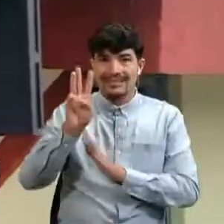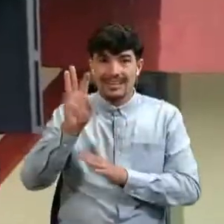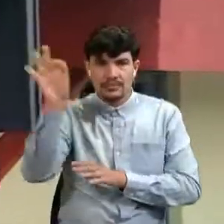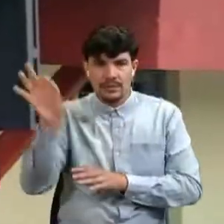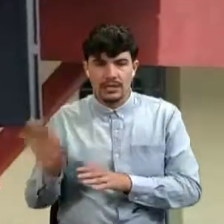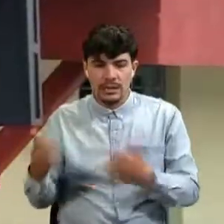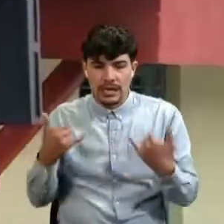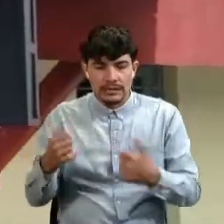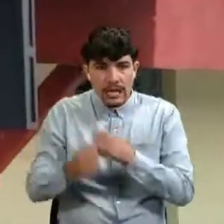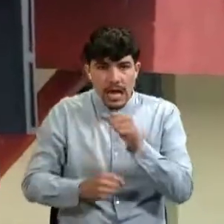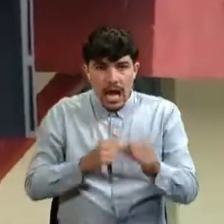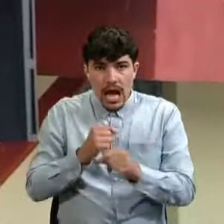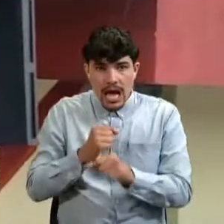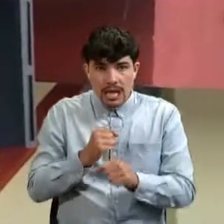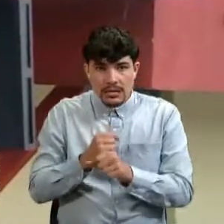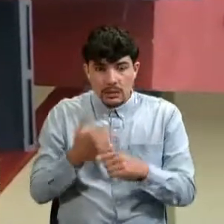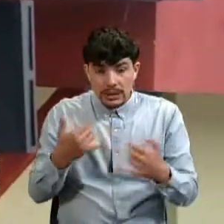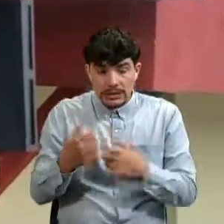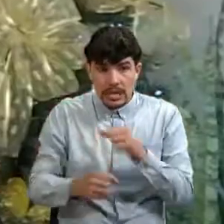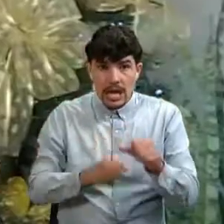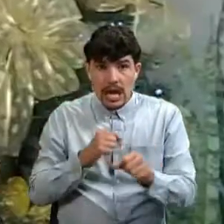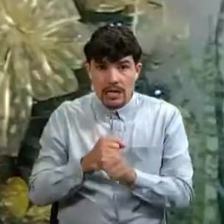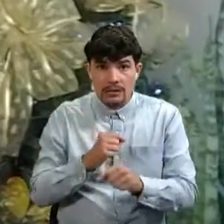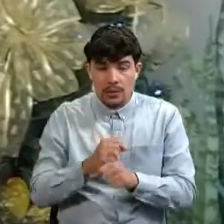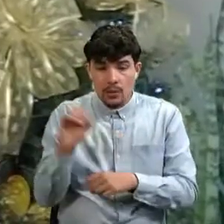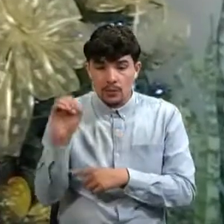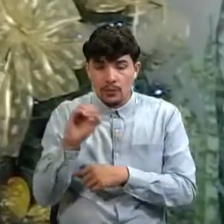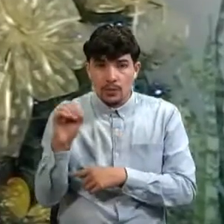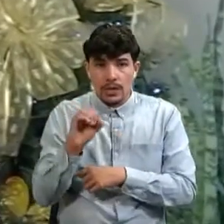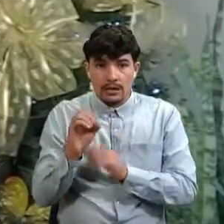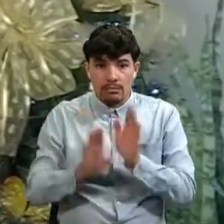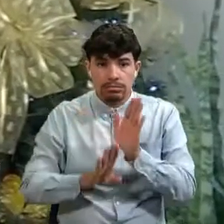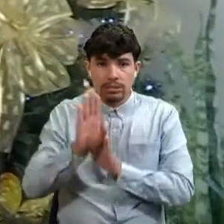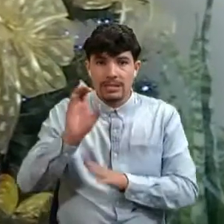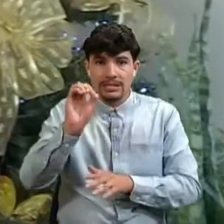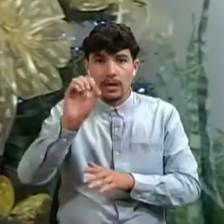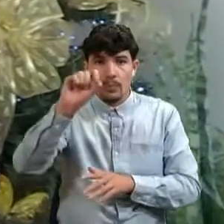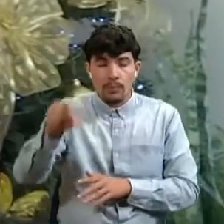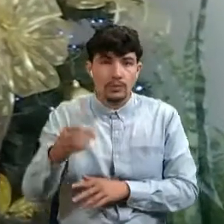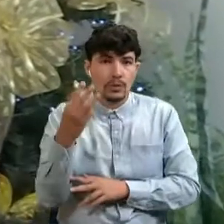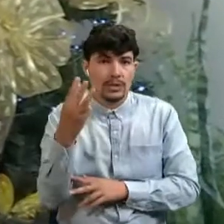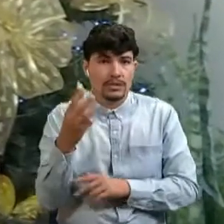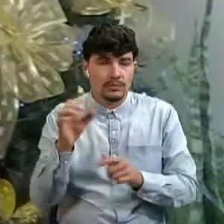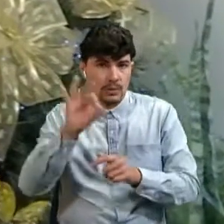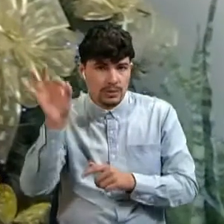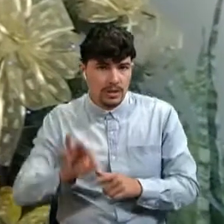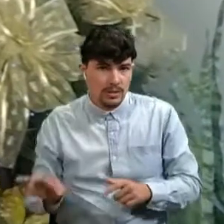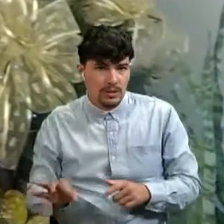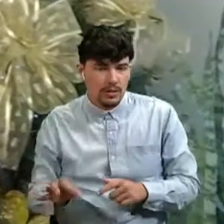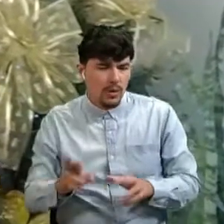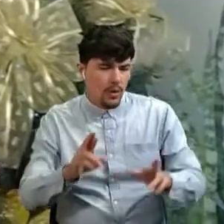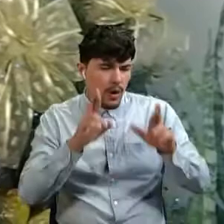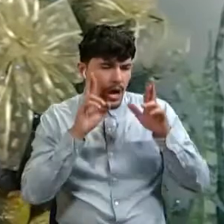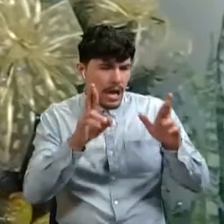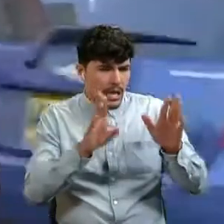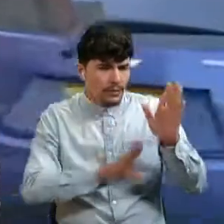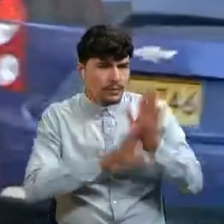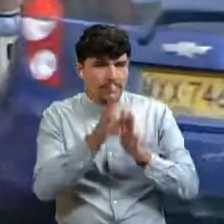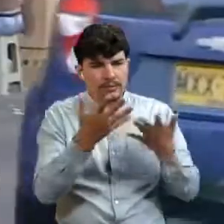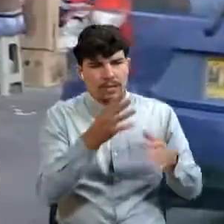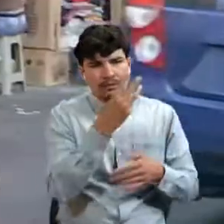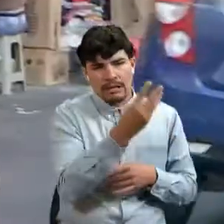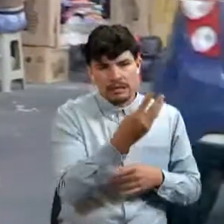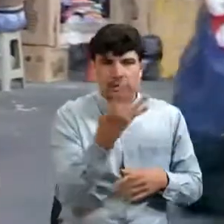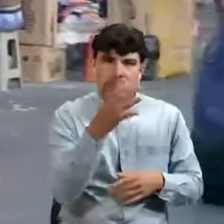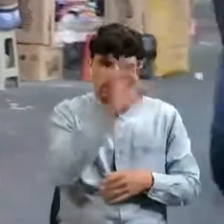venía creciendo a un 0 8% cuánto se espera crecer el comercio siendo muy positivos entre el 3 y el